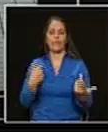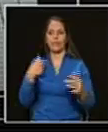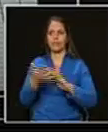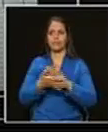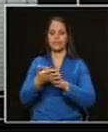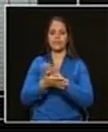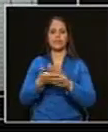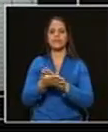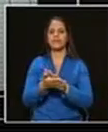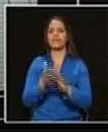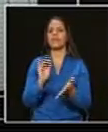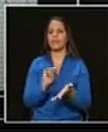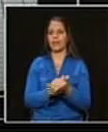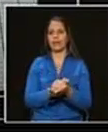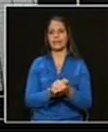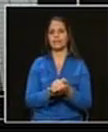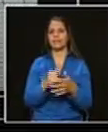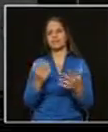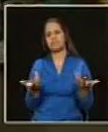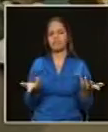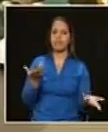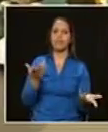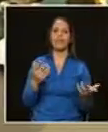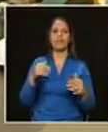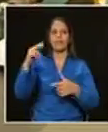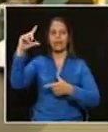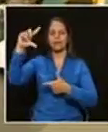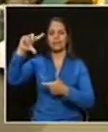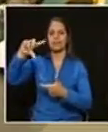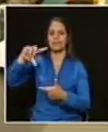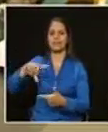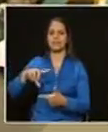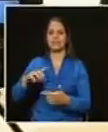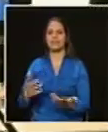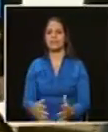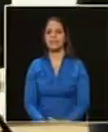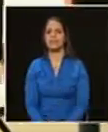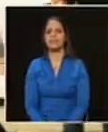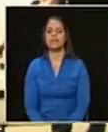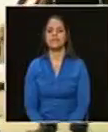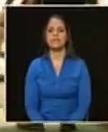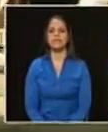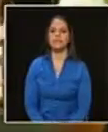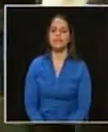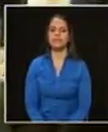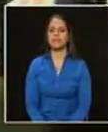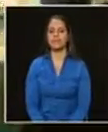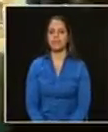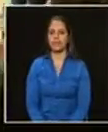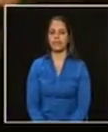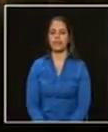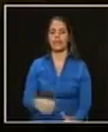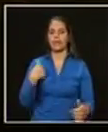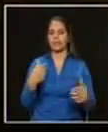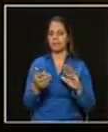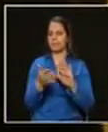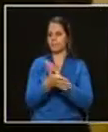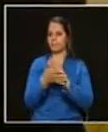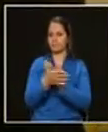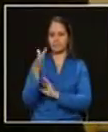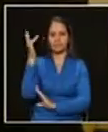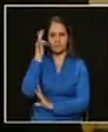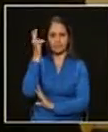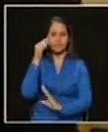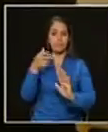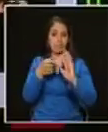se acudió a un formato con un tamaño más pequeño. Escuchar las necesidades de los televidentes y lograr que haya satisfacción en el acceso y recepción